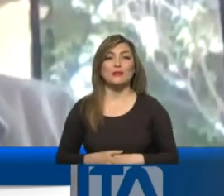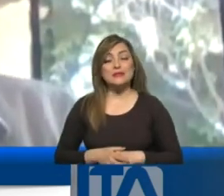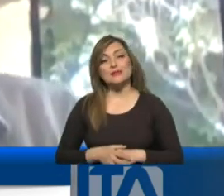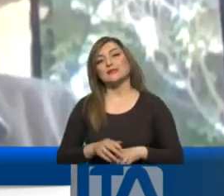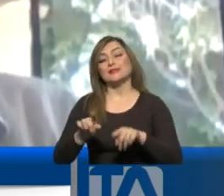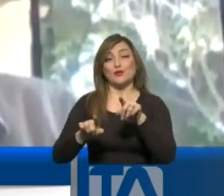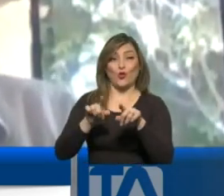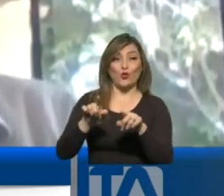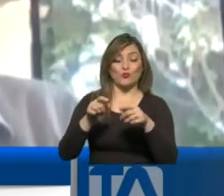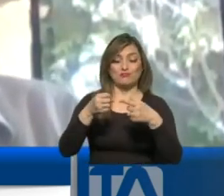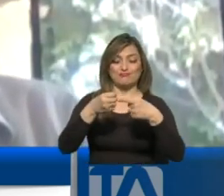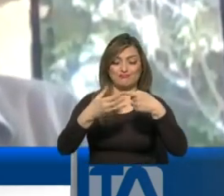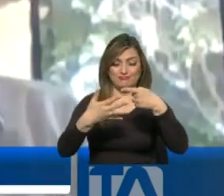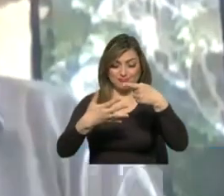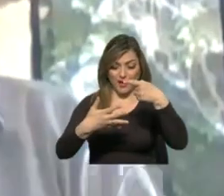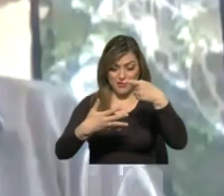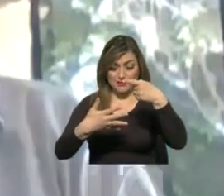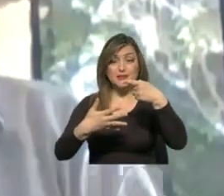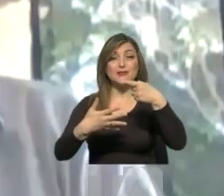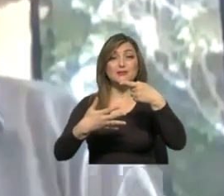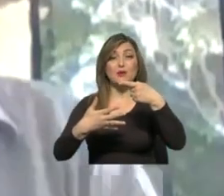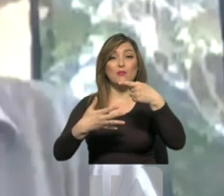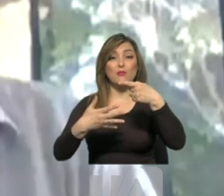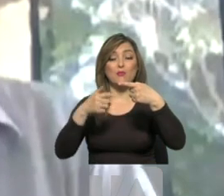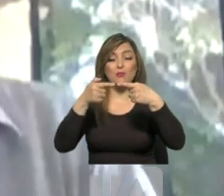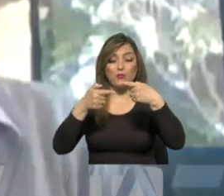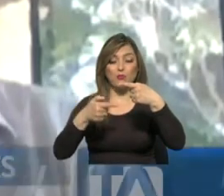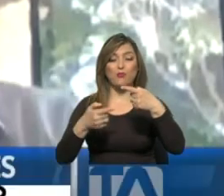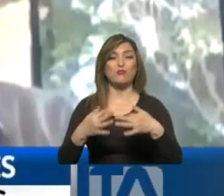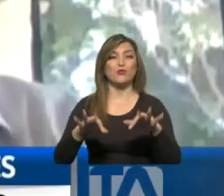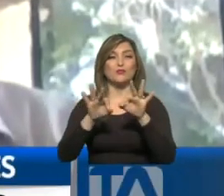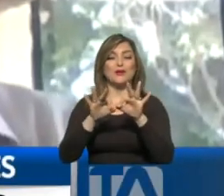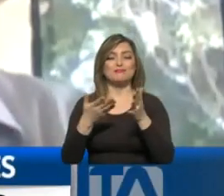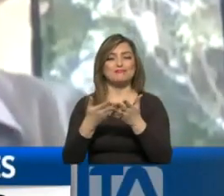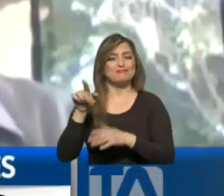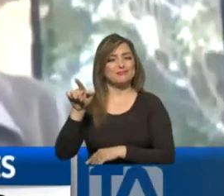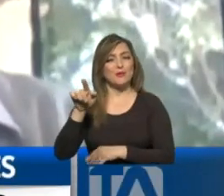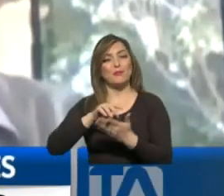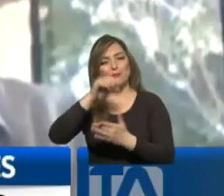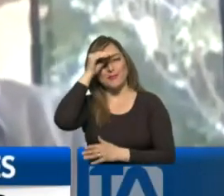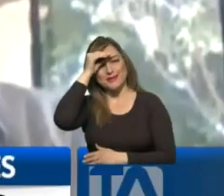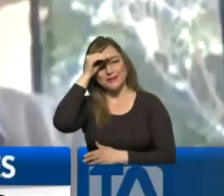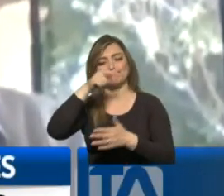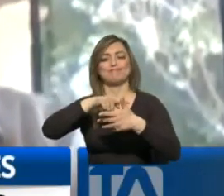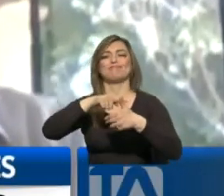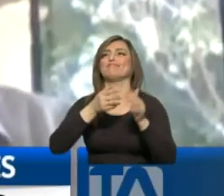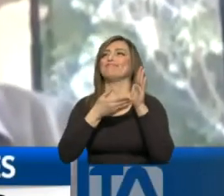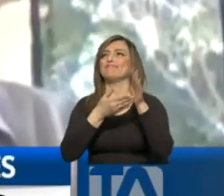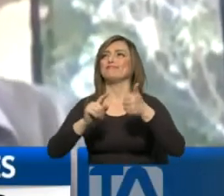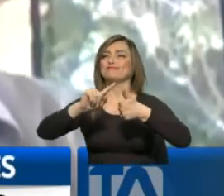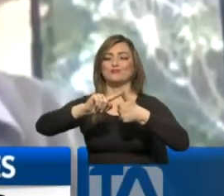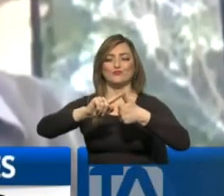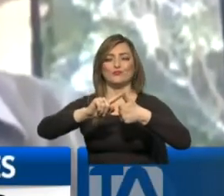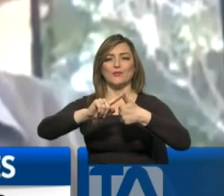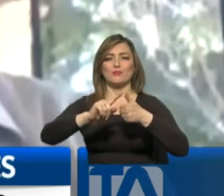hay otros aspectos están abocados los agentes de tránsito, como es, por ejemplo, el trato